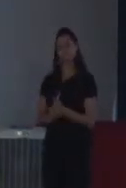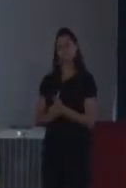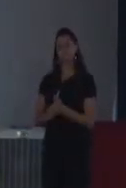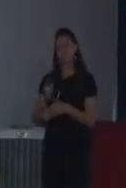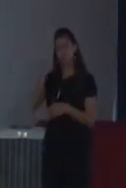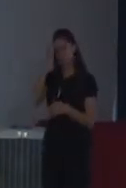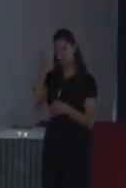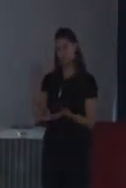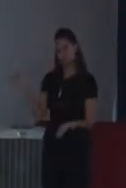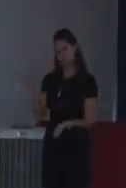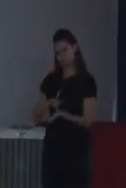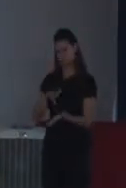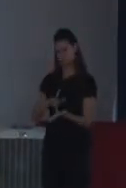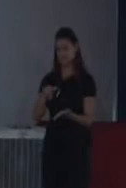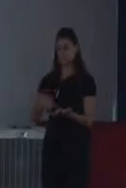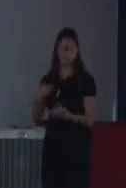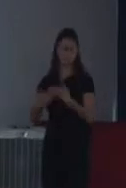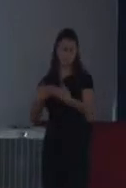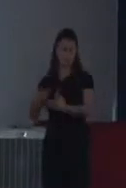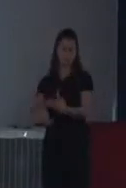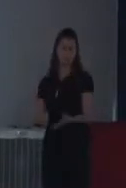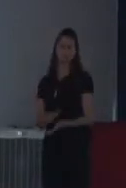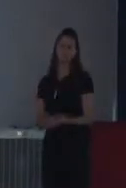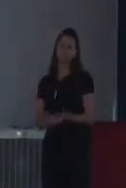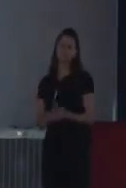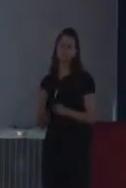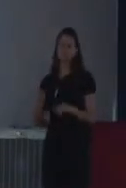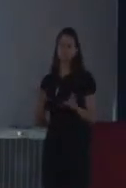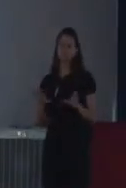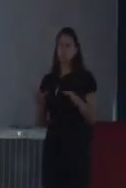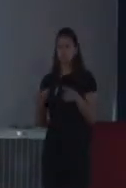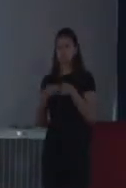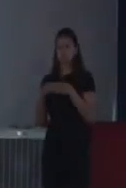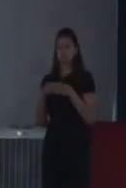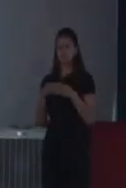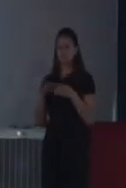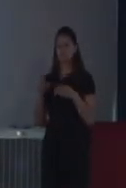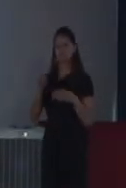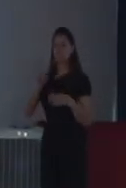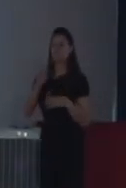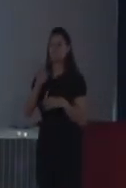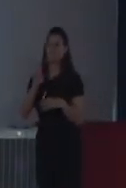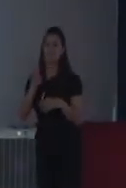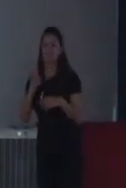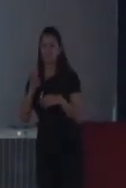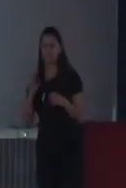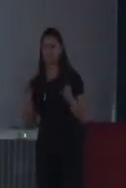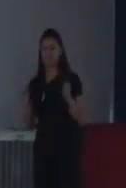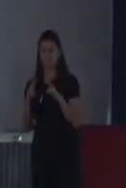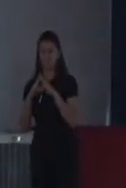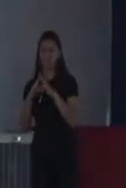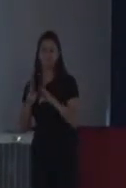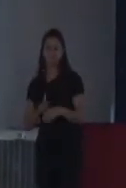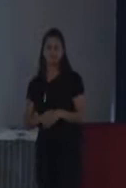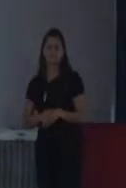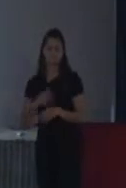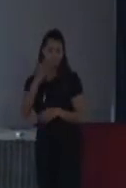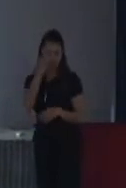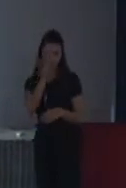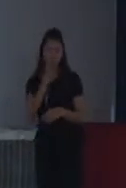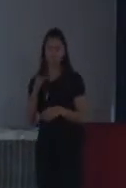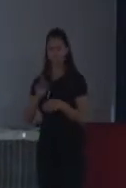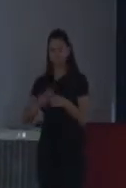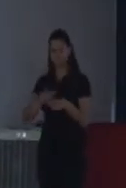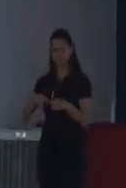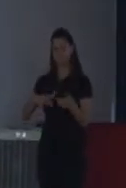haber participado de este proceso. A la Corporación SER porque están implementando este proyecto